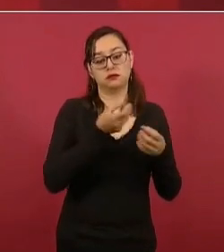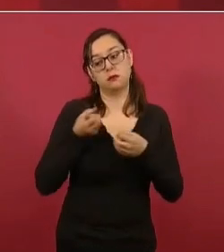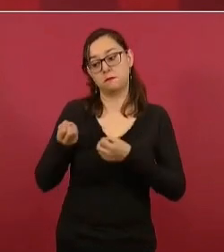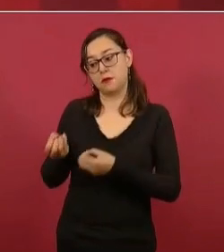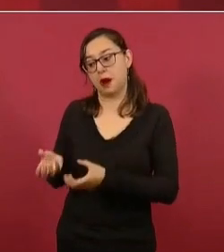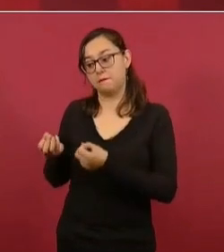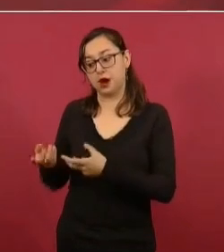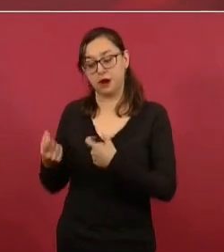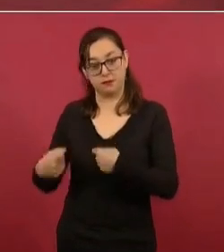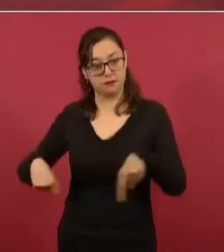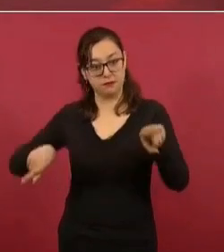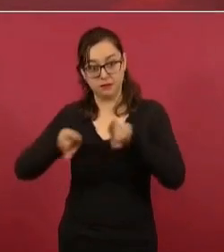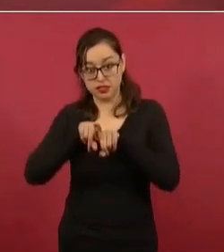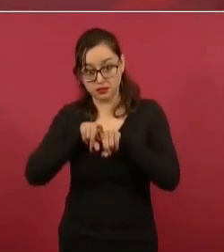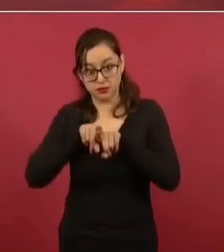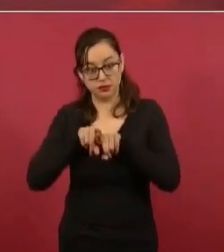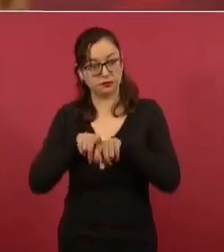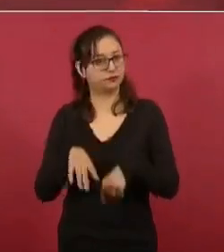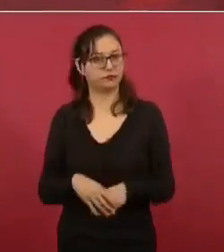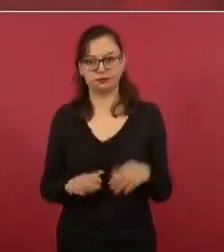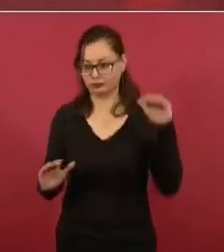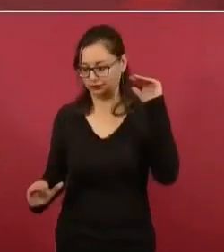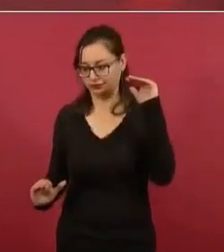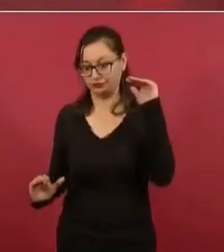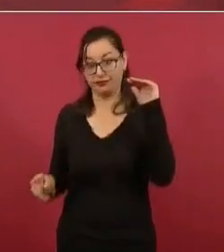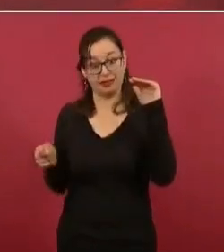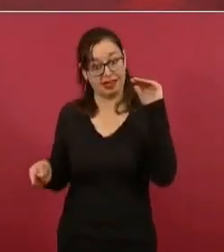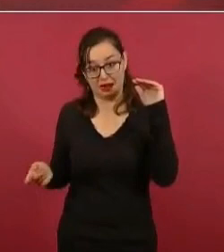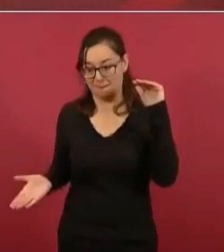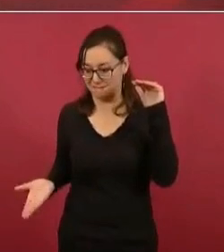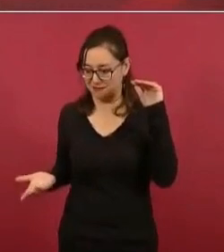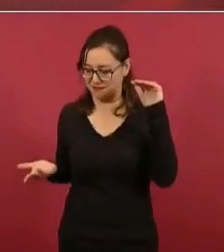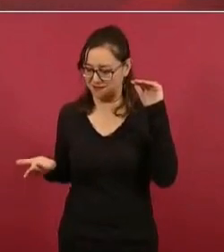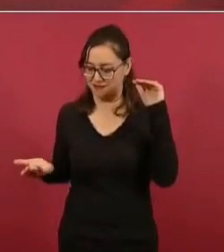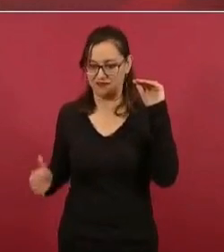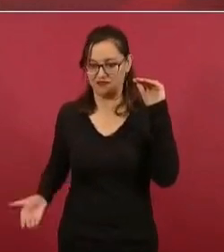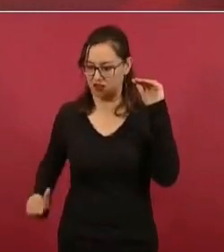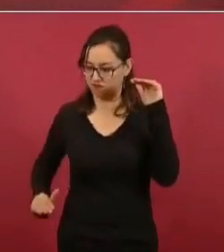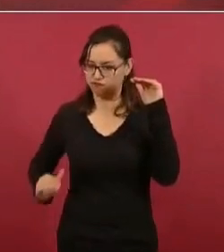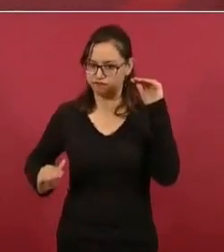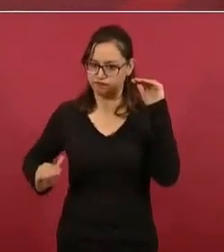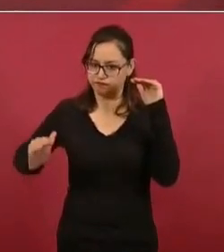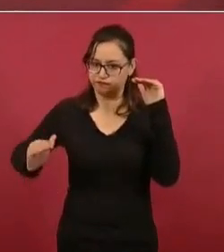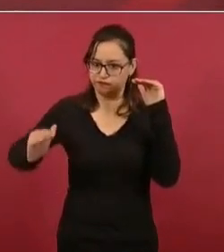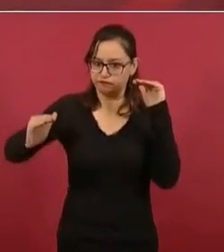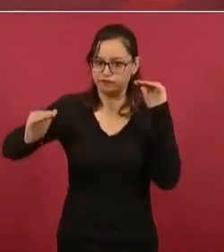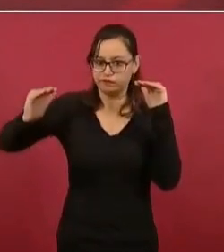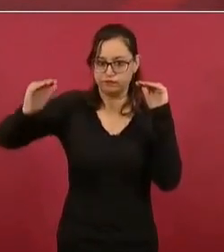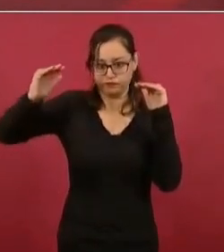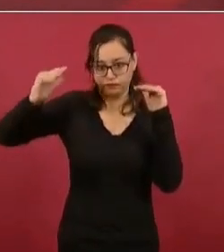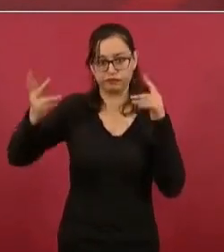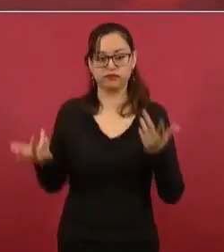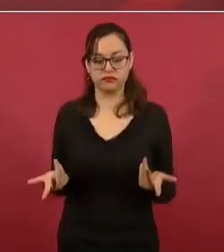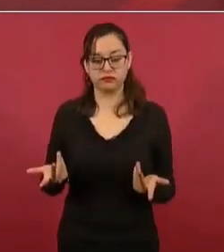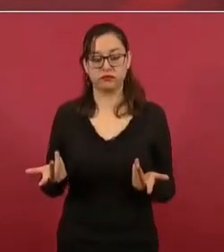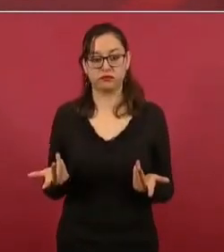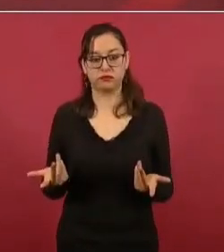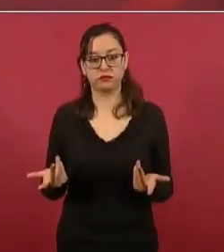¿Y cuál es la función de un gobierno? buscar la felicidad del